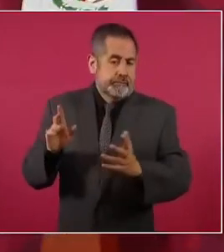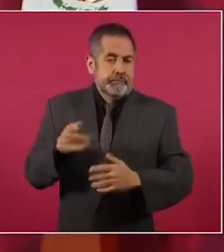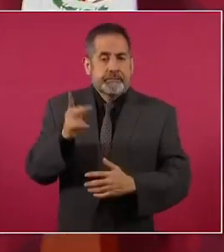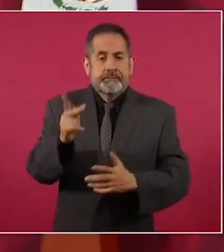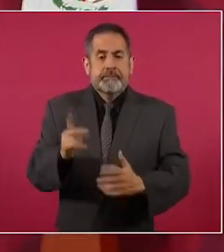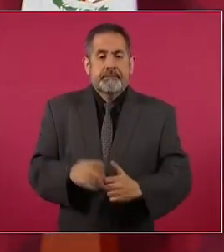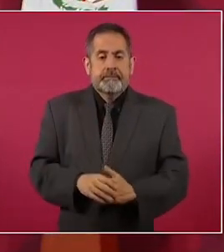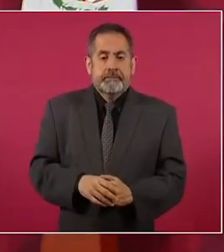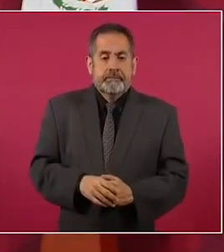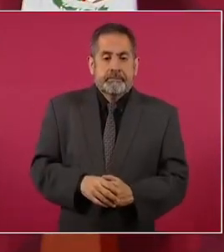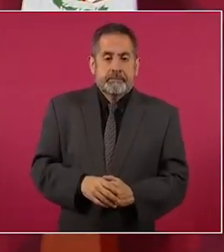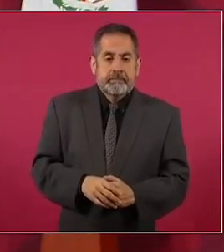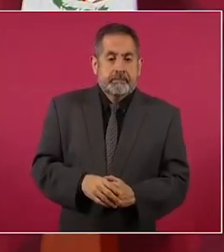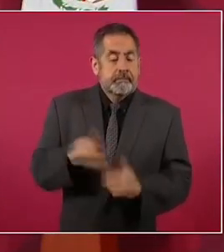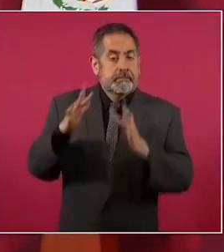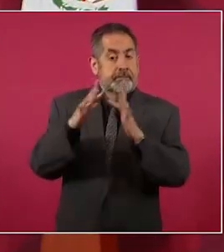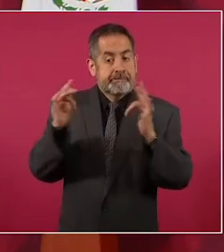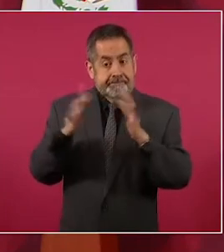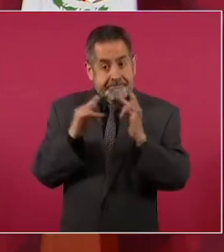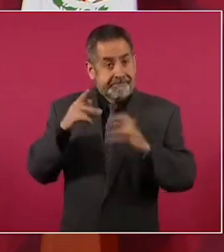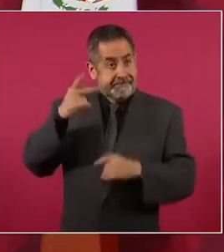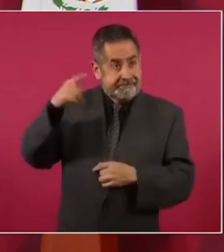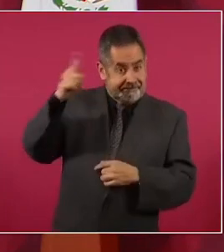Pero los franceses son